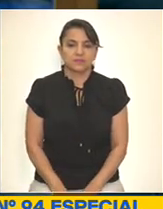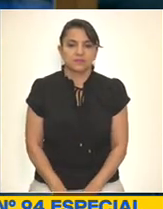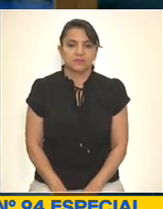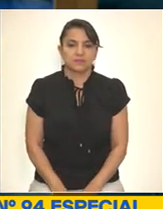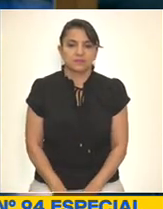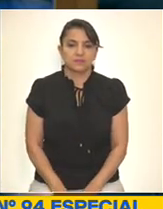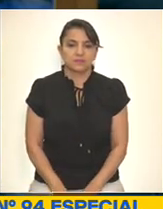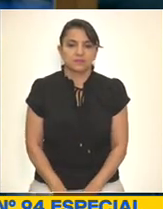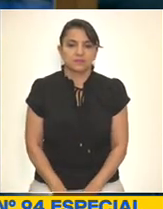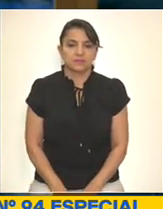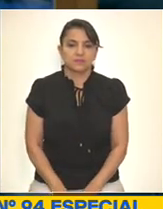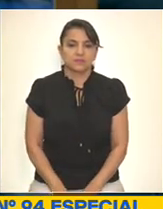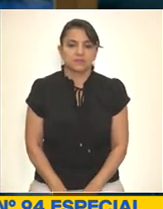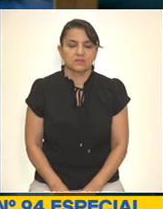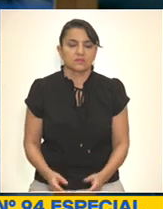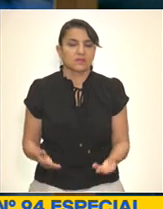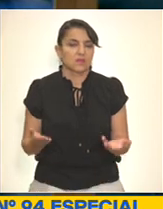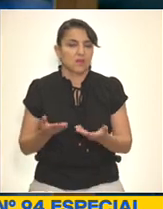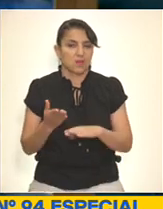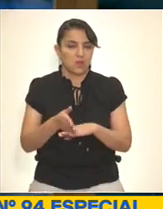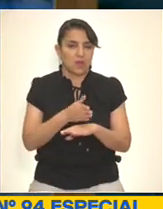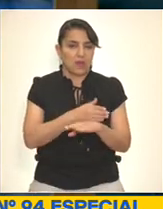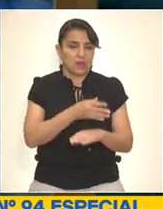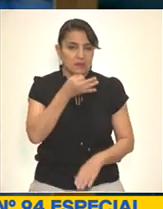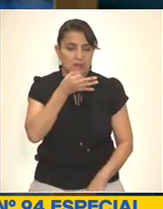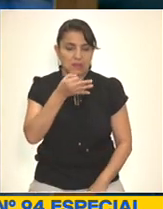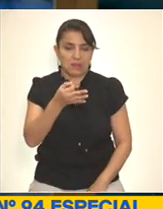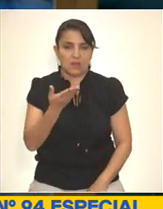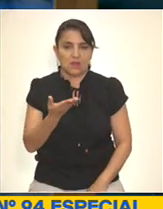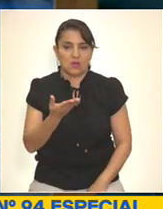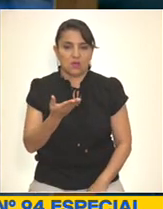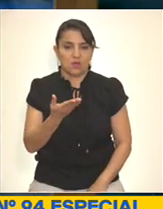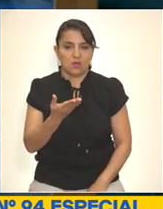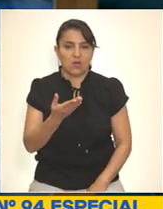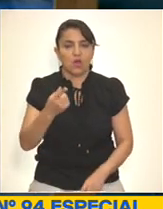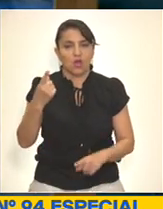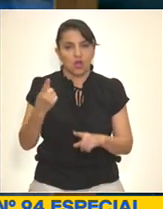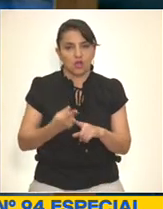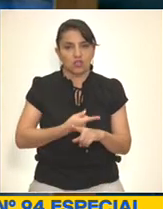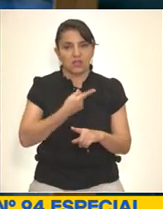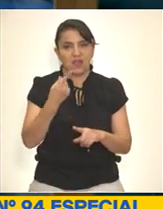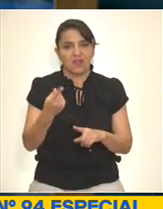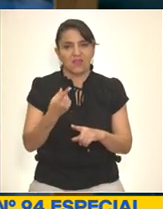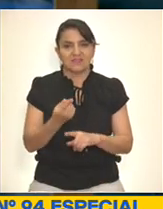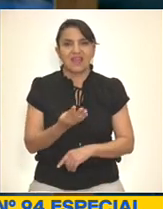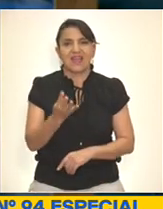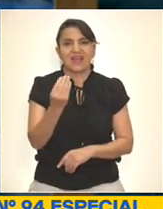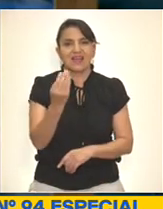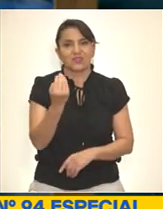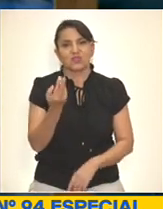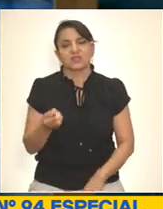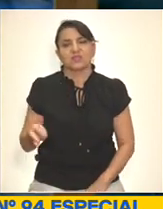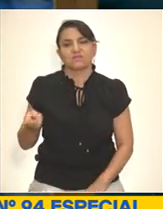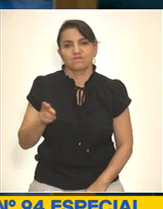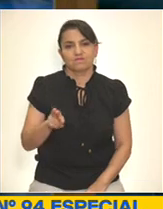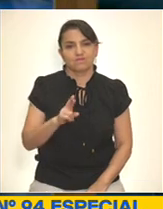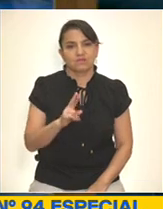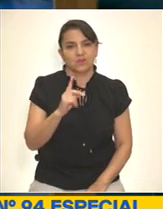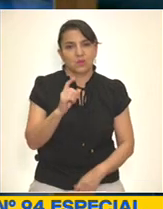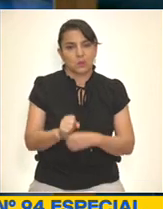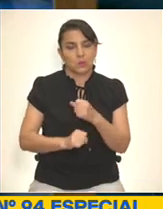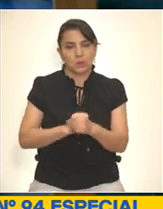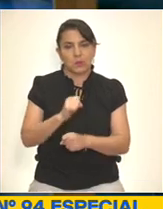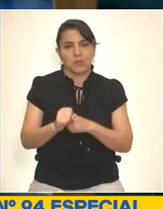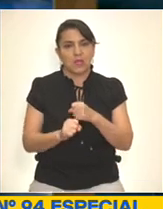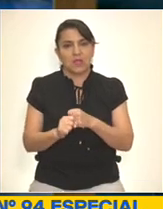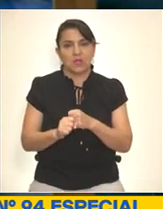Como se dijo en la introducción, hoy debemos renovar por 14ª vez en el año el estado de excepción,